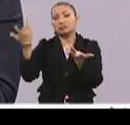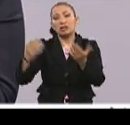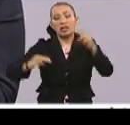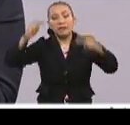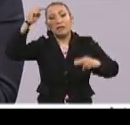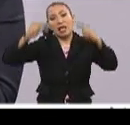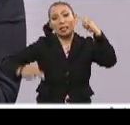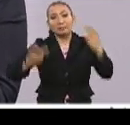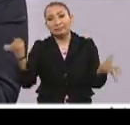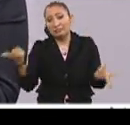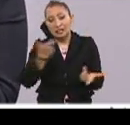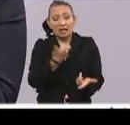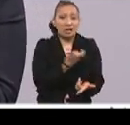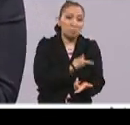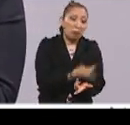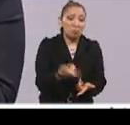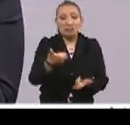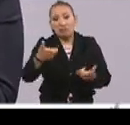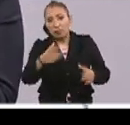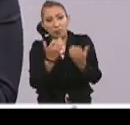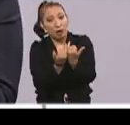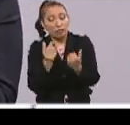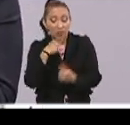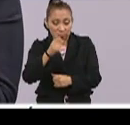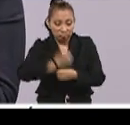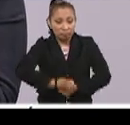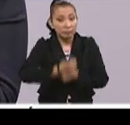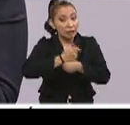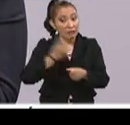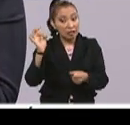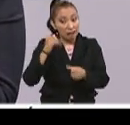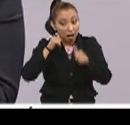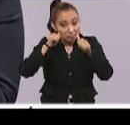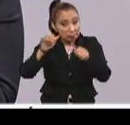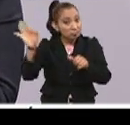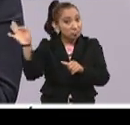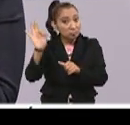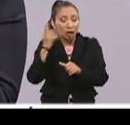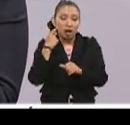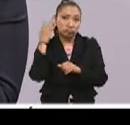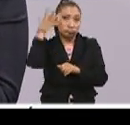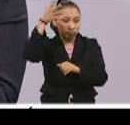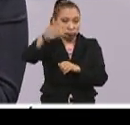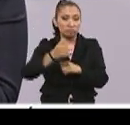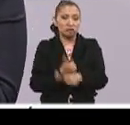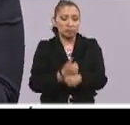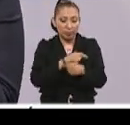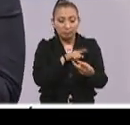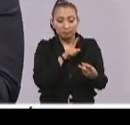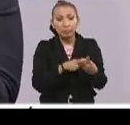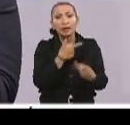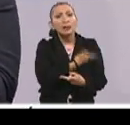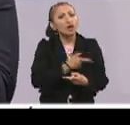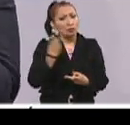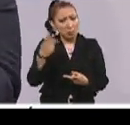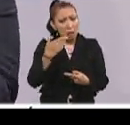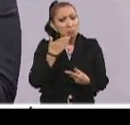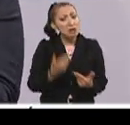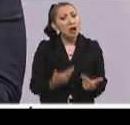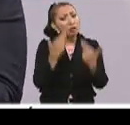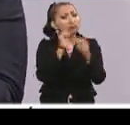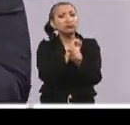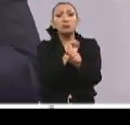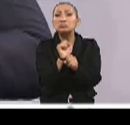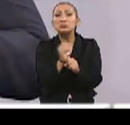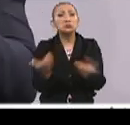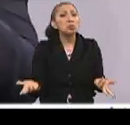económicos, y pronto vamos a estar sufriendo mucho. Entonces, si no hacemos algo ahorita, vamos a sufrir un montón. Dos, me encanta que es un modelo de negocio muy